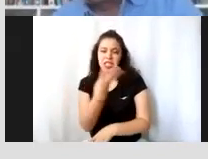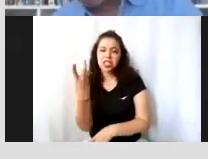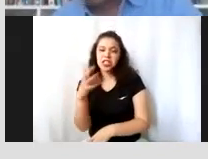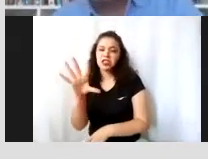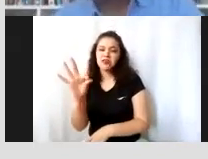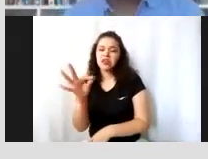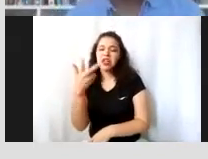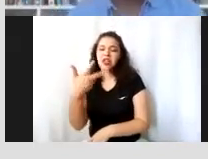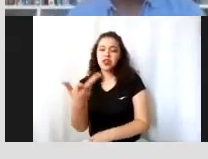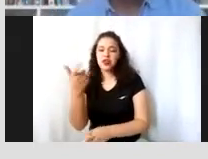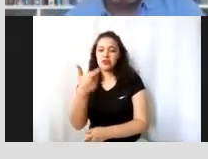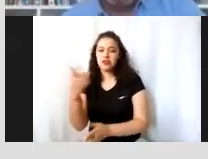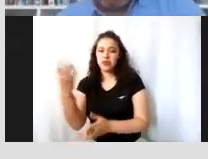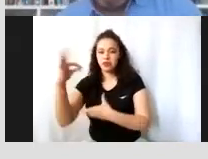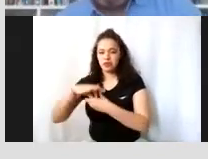pesos ahorrados.